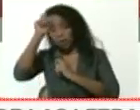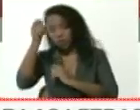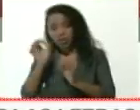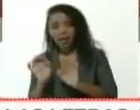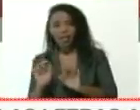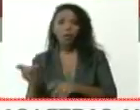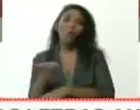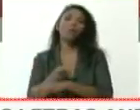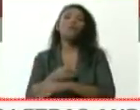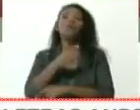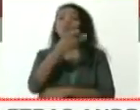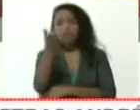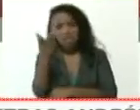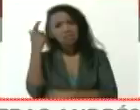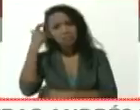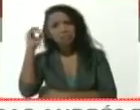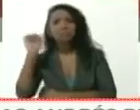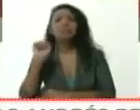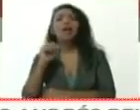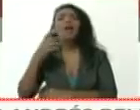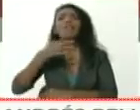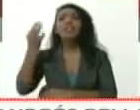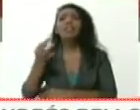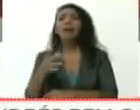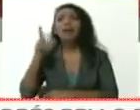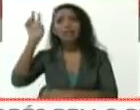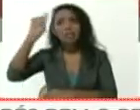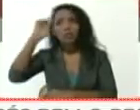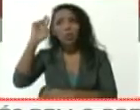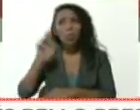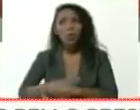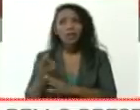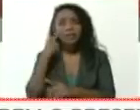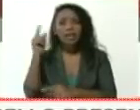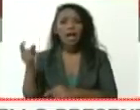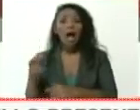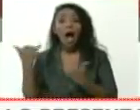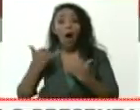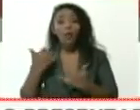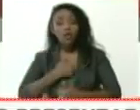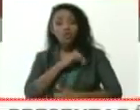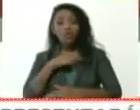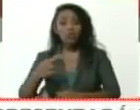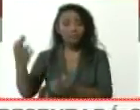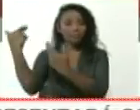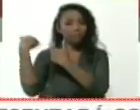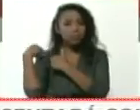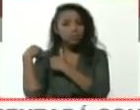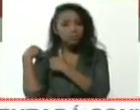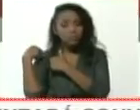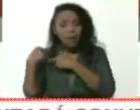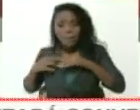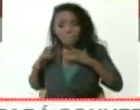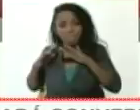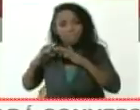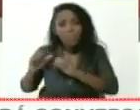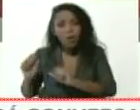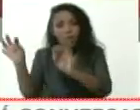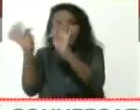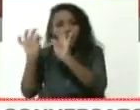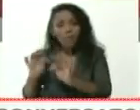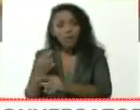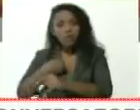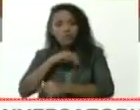la razón, no era una carrera de 100 metros planos. Por lo que ahora nos corresponde a nosotros tomar todas las medidas para que ustedes